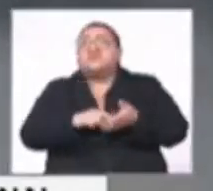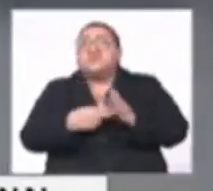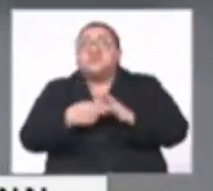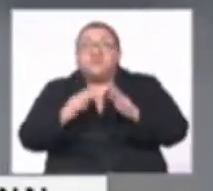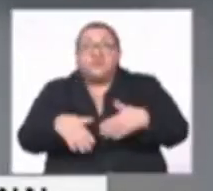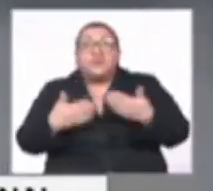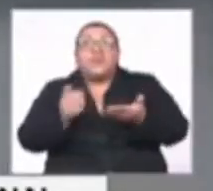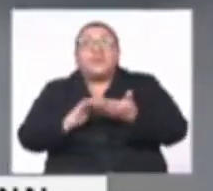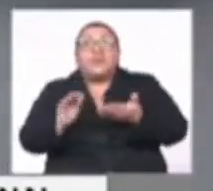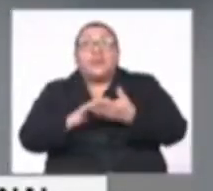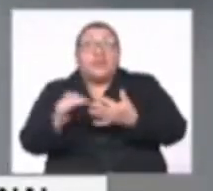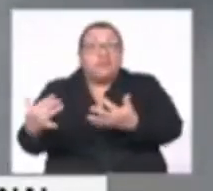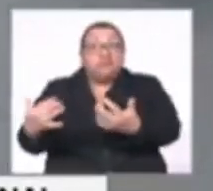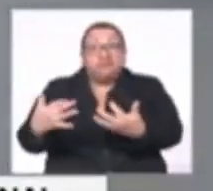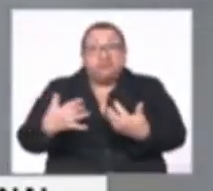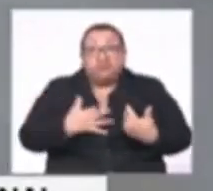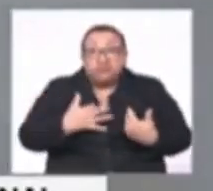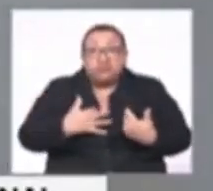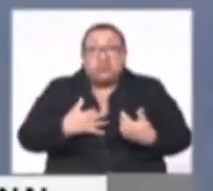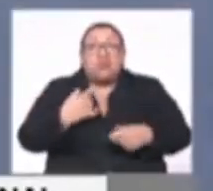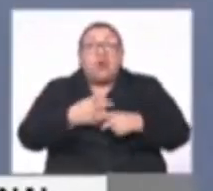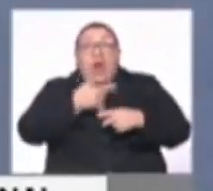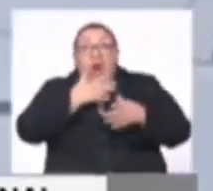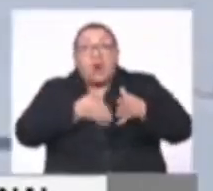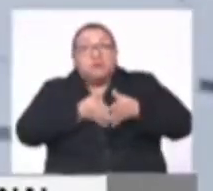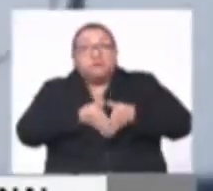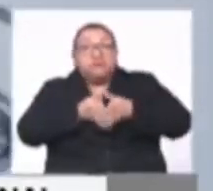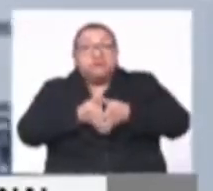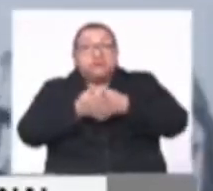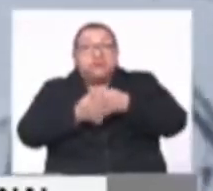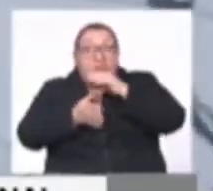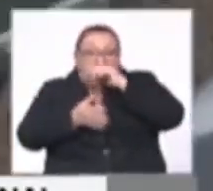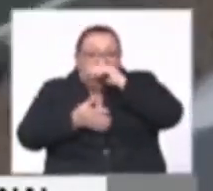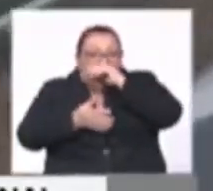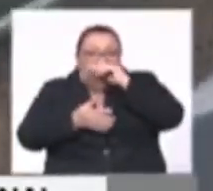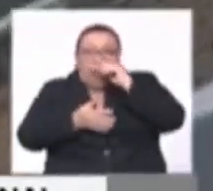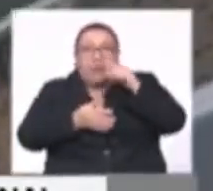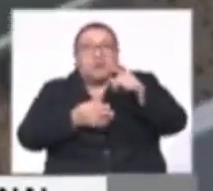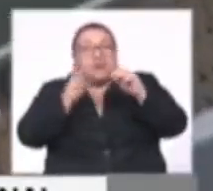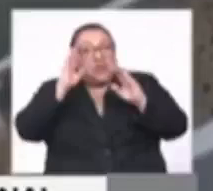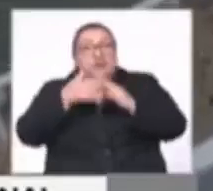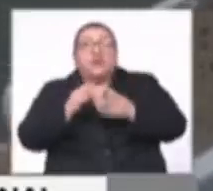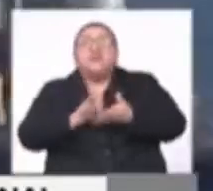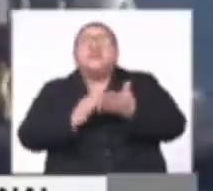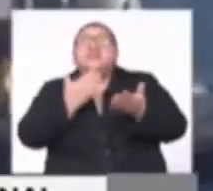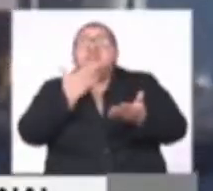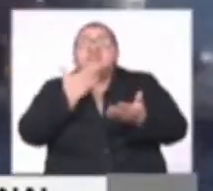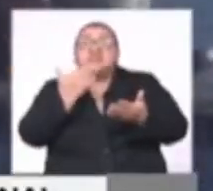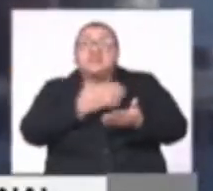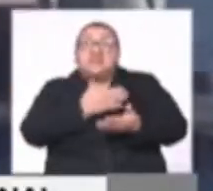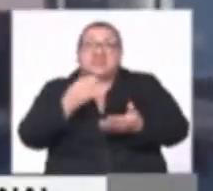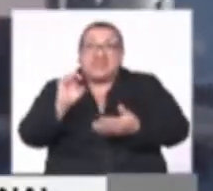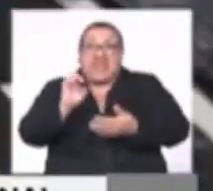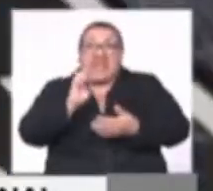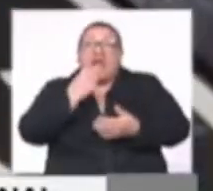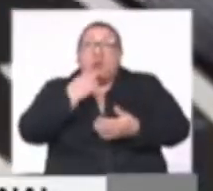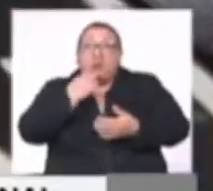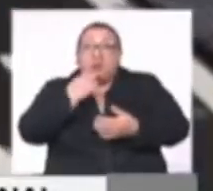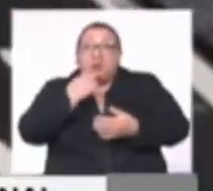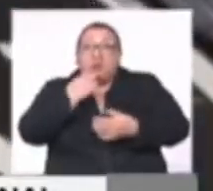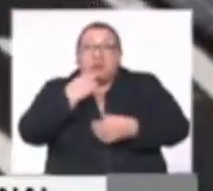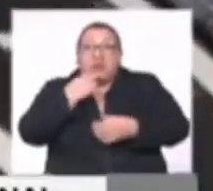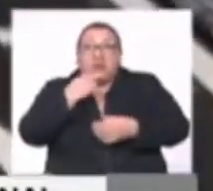se autorizó el ingreso y tránsito por aguas territoriales del Perú de la patrullera Guardacostas Marítima Isla Santa Cruz y